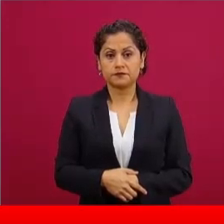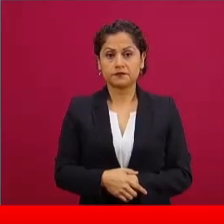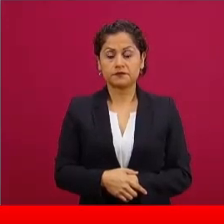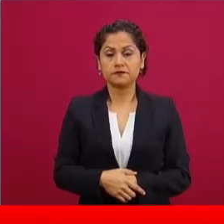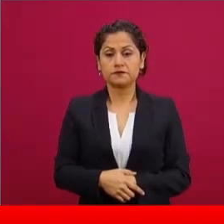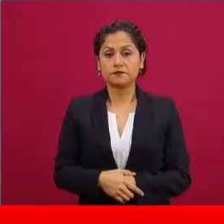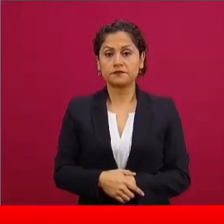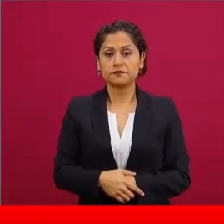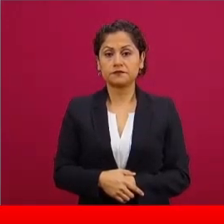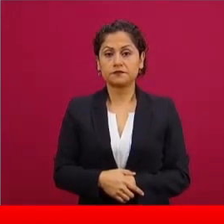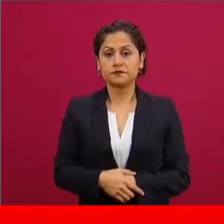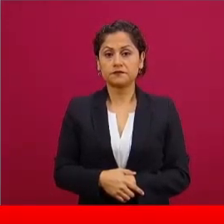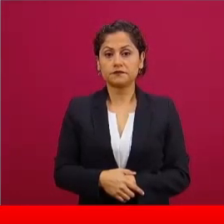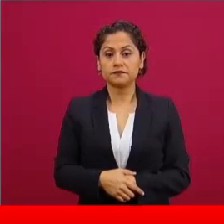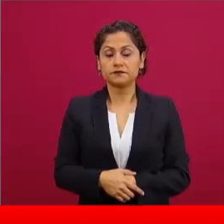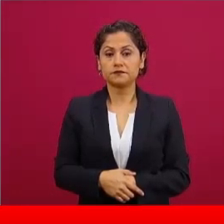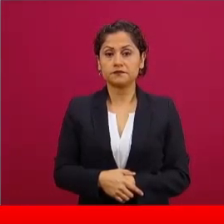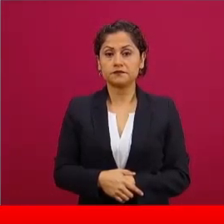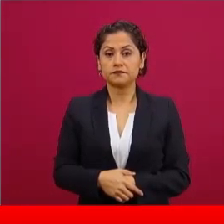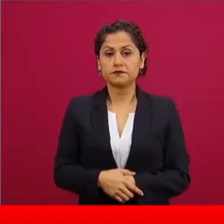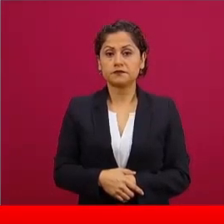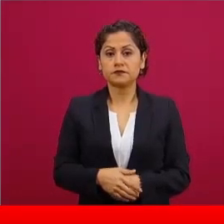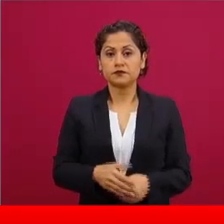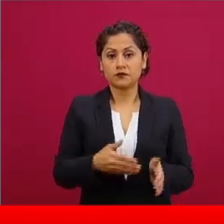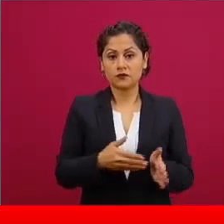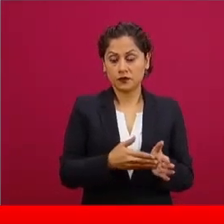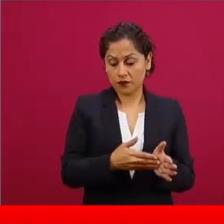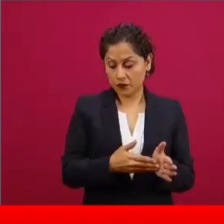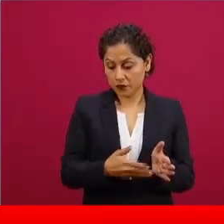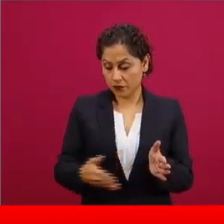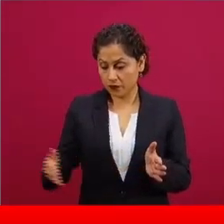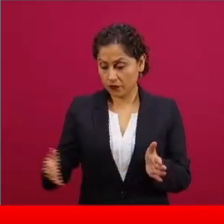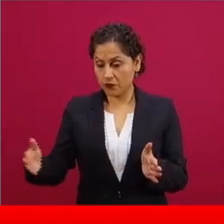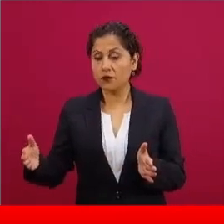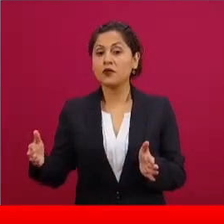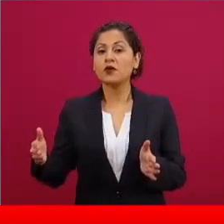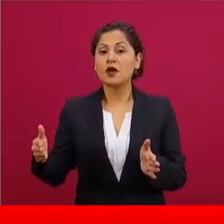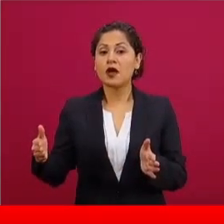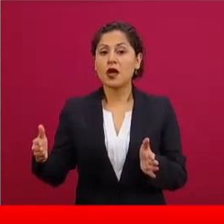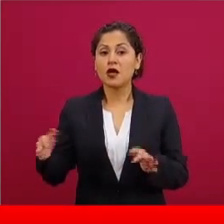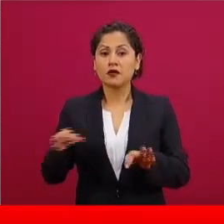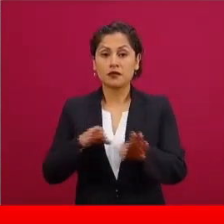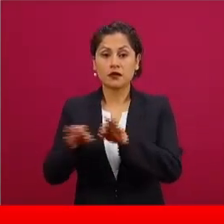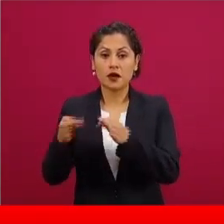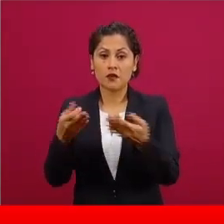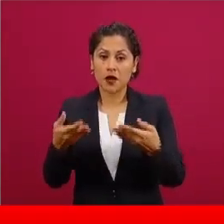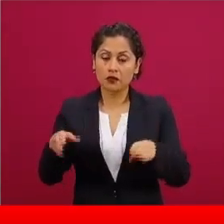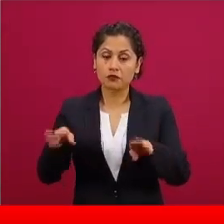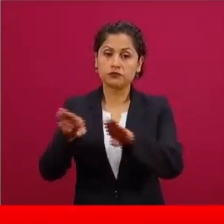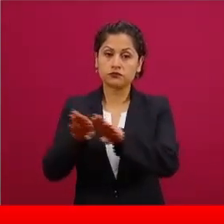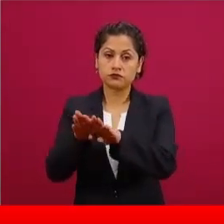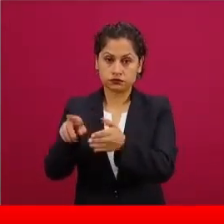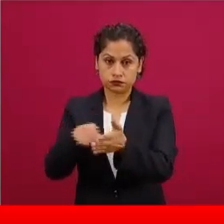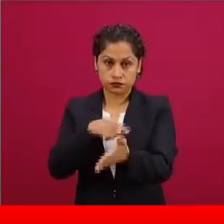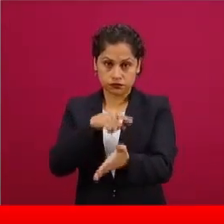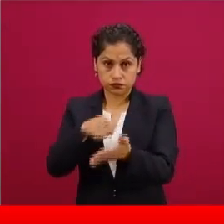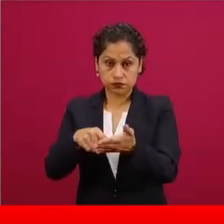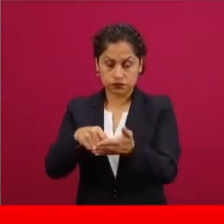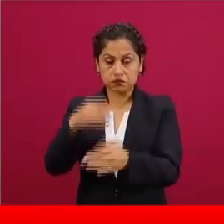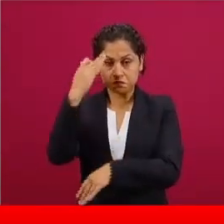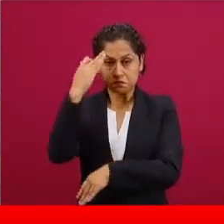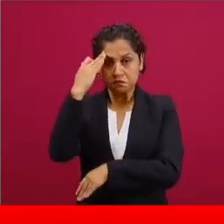se extenderá la suspensión de labores con goce de sueldo a quienes ya se encuentran